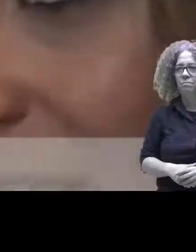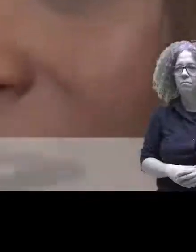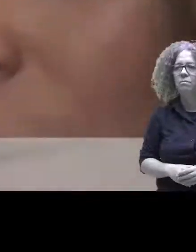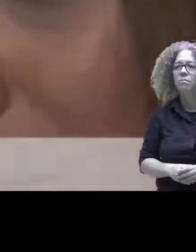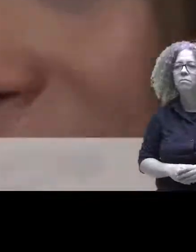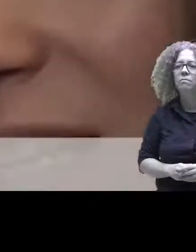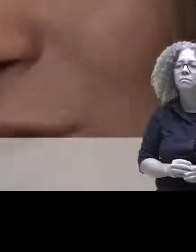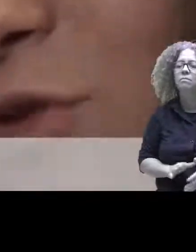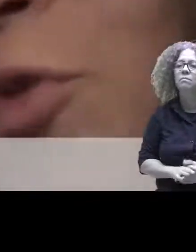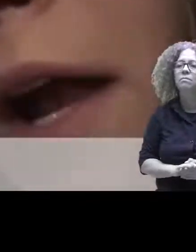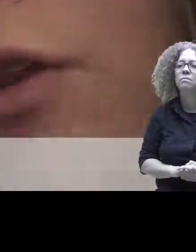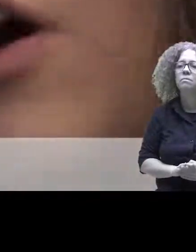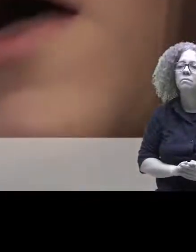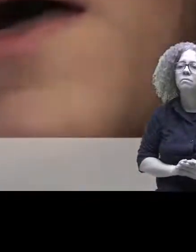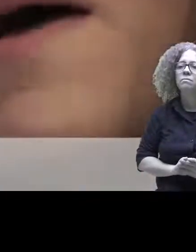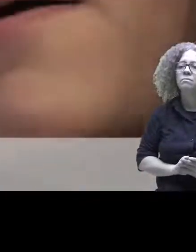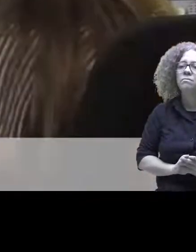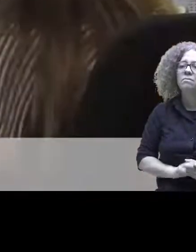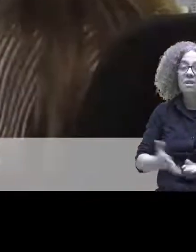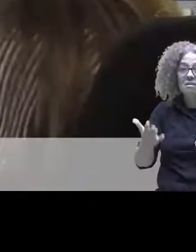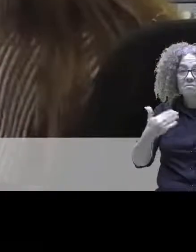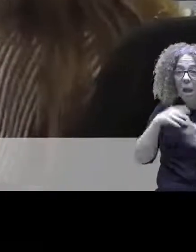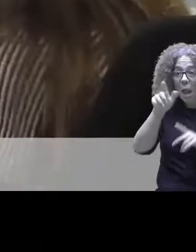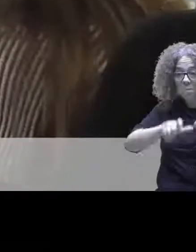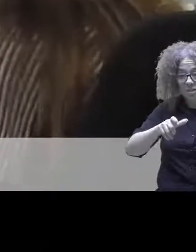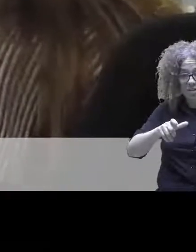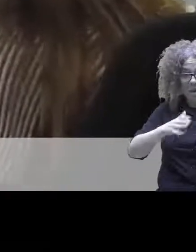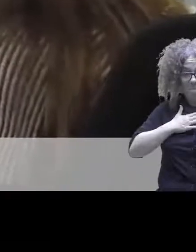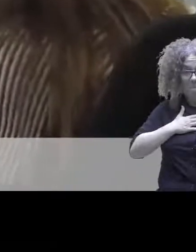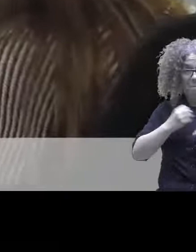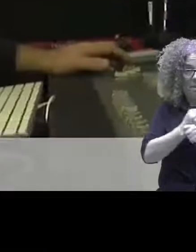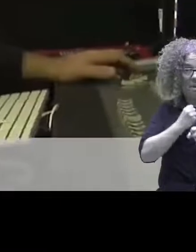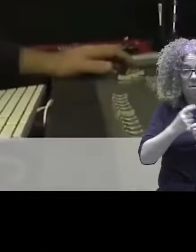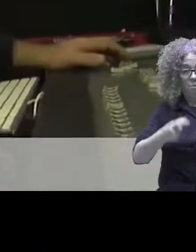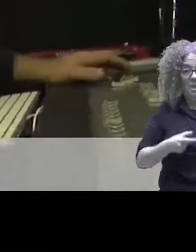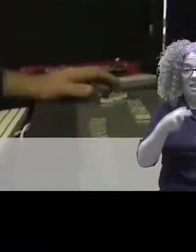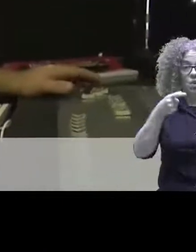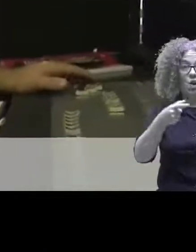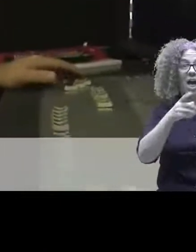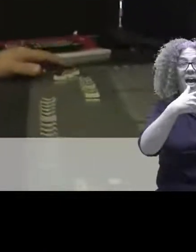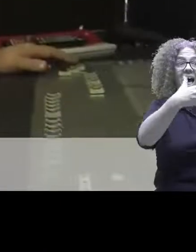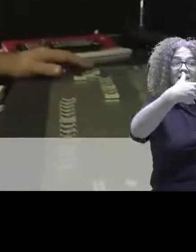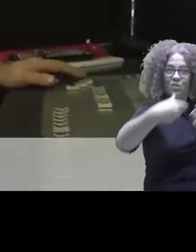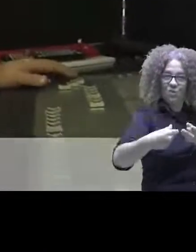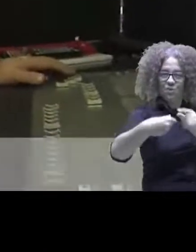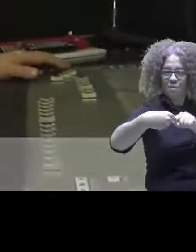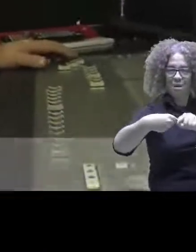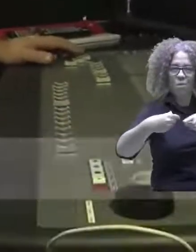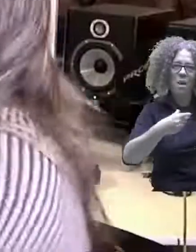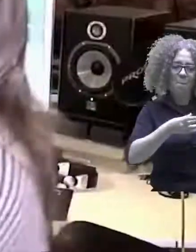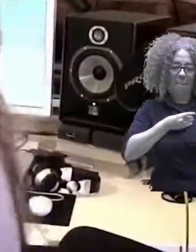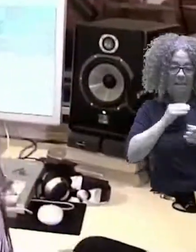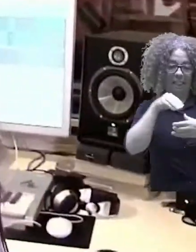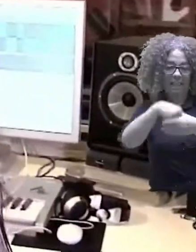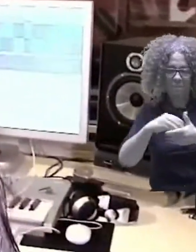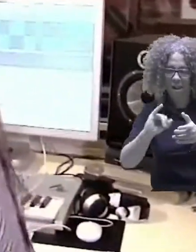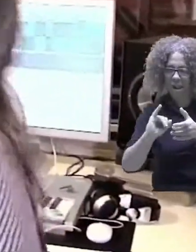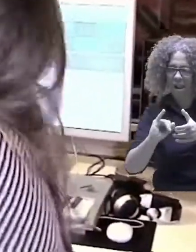La persona que tenga mi disco en su mano me va a tener a mí, o sea, va a tener una parte de mí muy